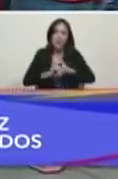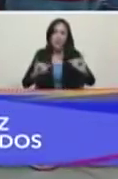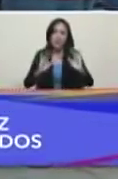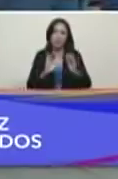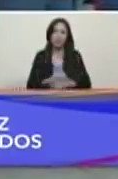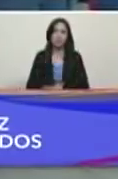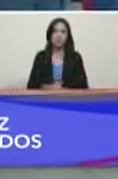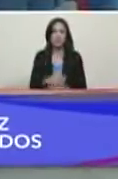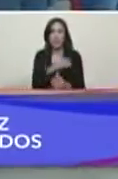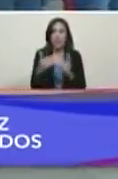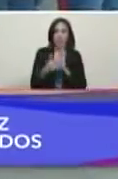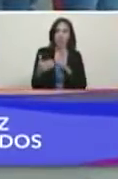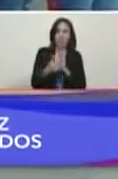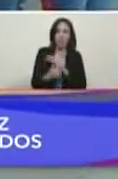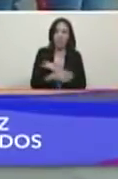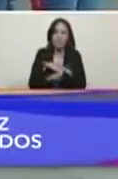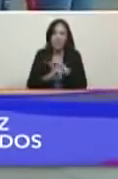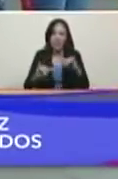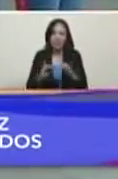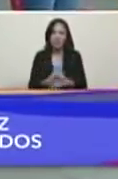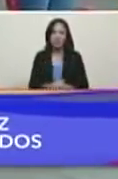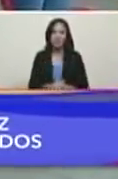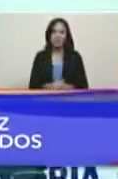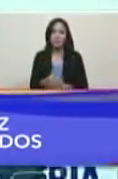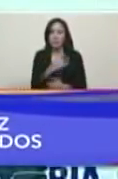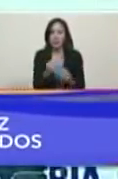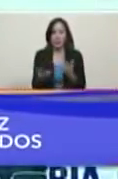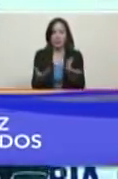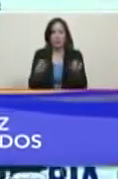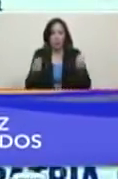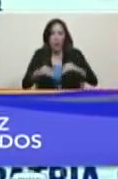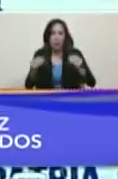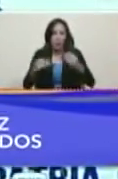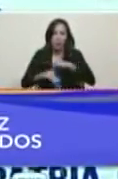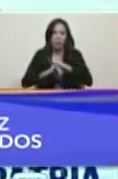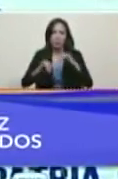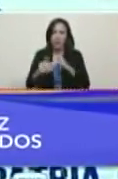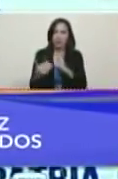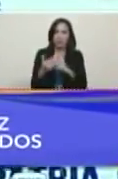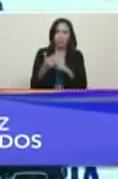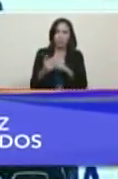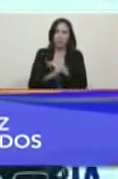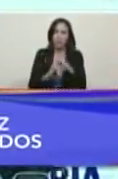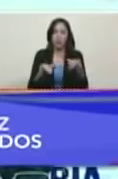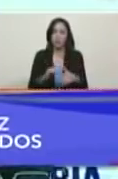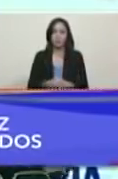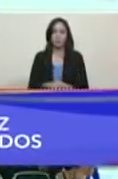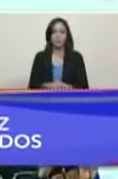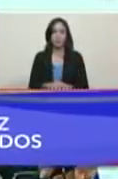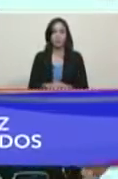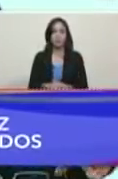Ya basta ya de agresiones, de conspiraciones. Ya basta ya.